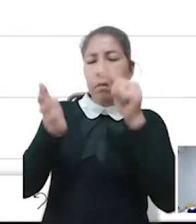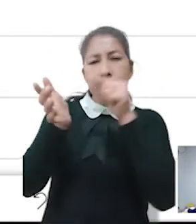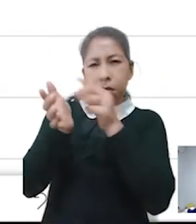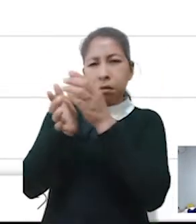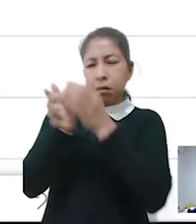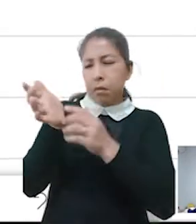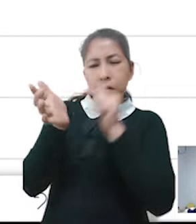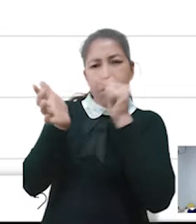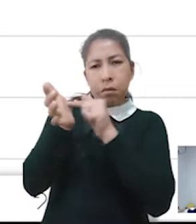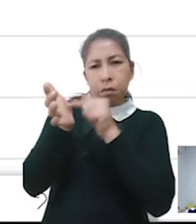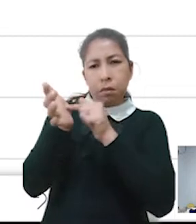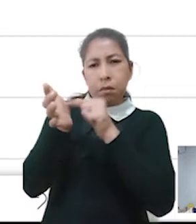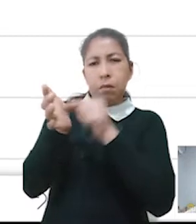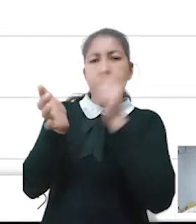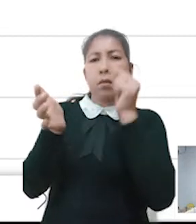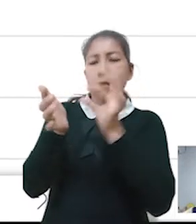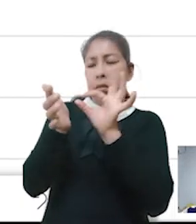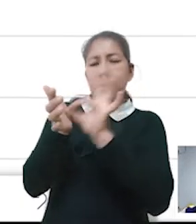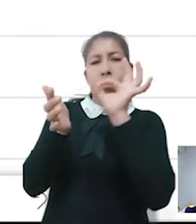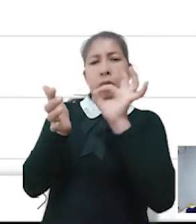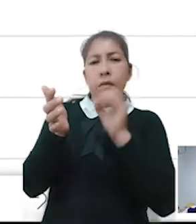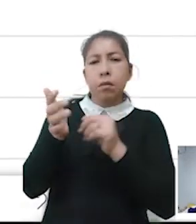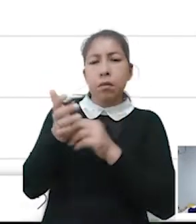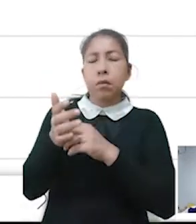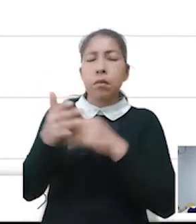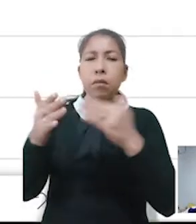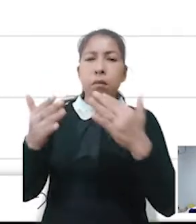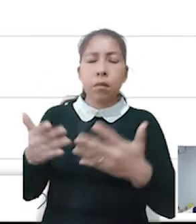cierro el paréntesis y presiono igual. Tengo el resultado,